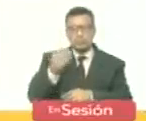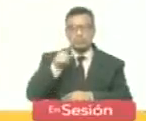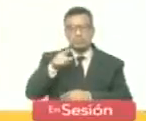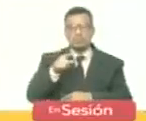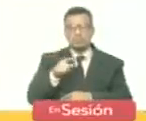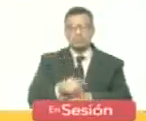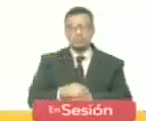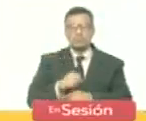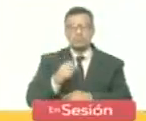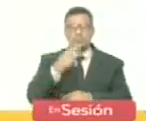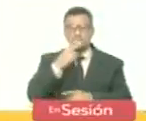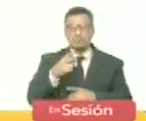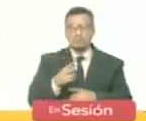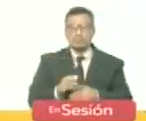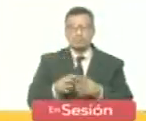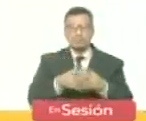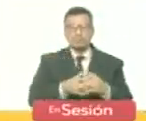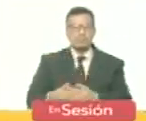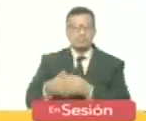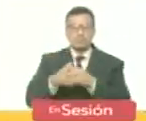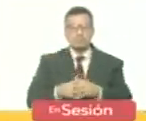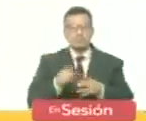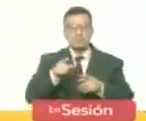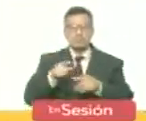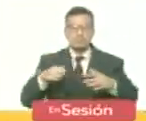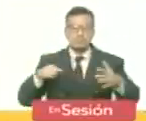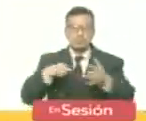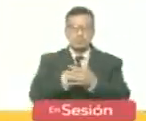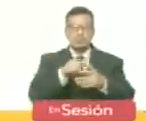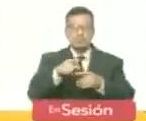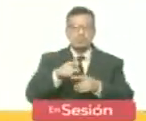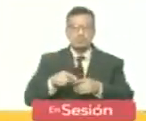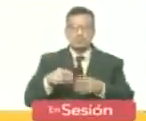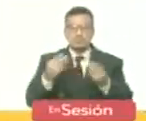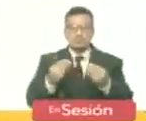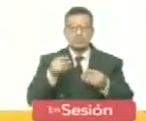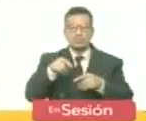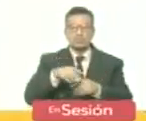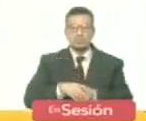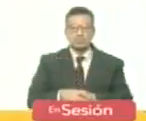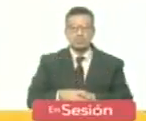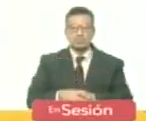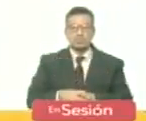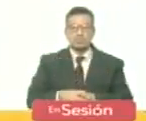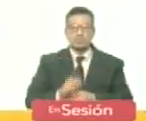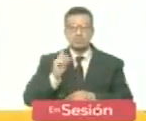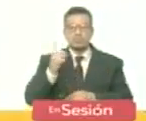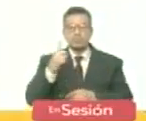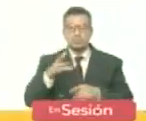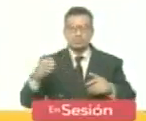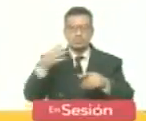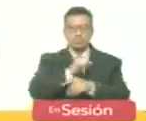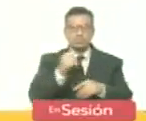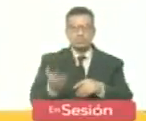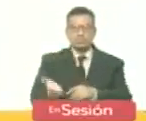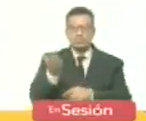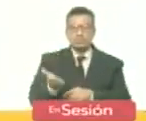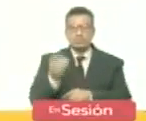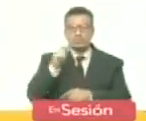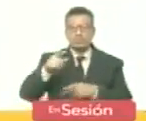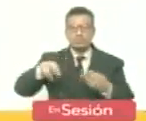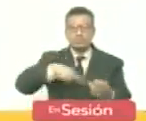vieja acción del imperialismo era impactar sustantivamente en uno de los logros más importantes de